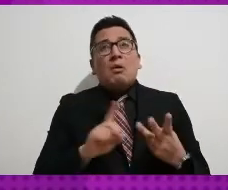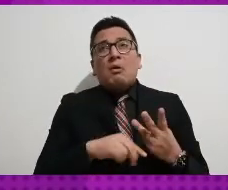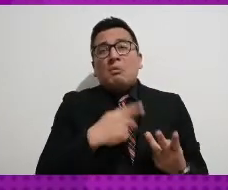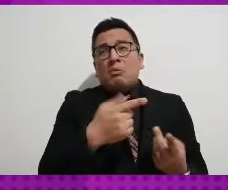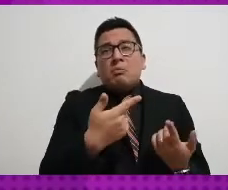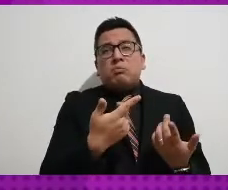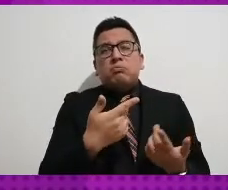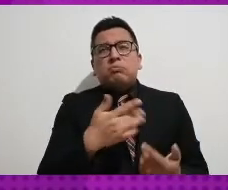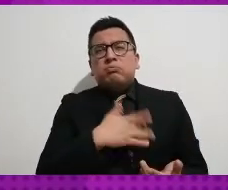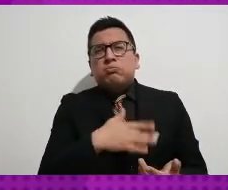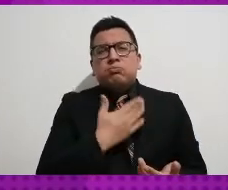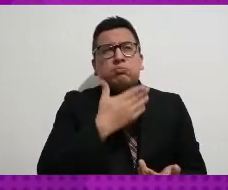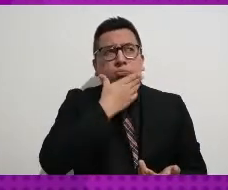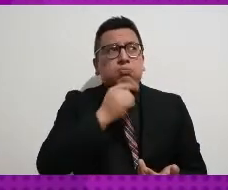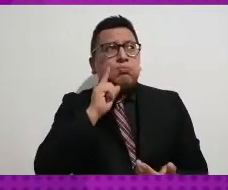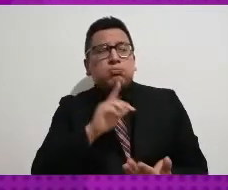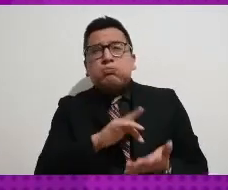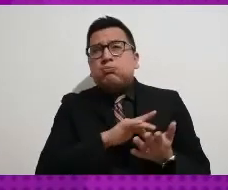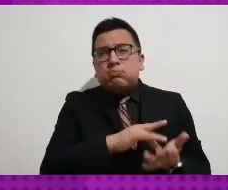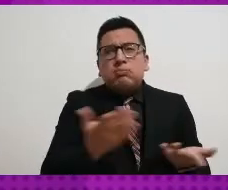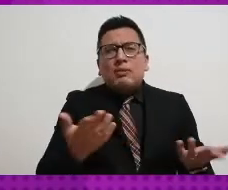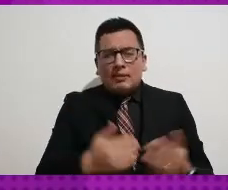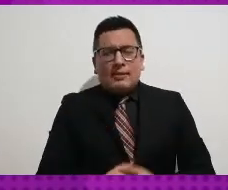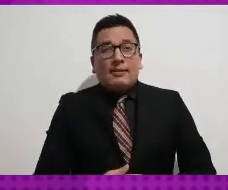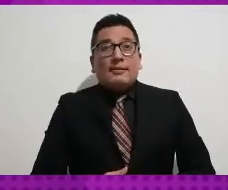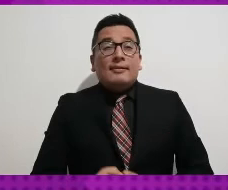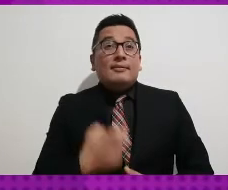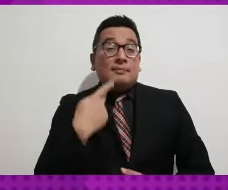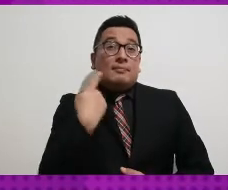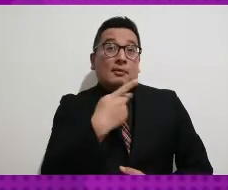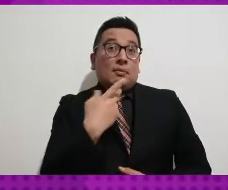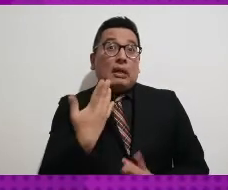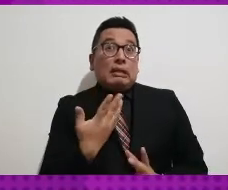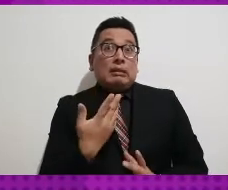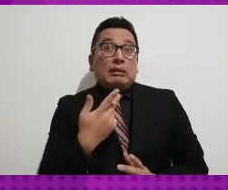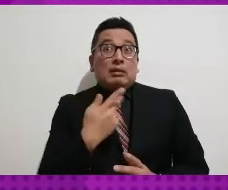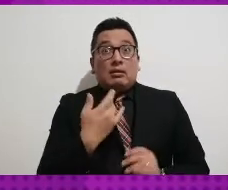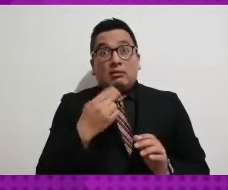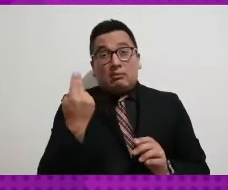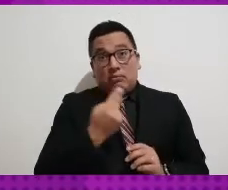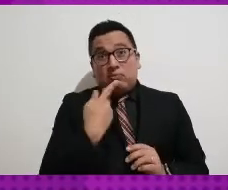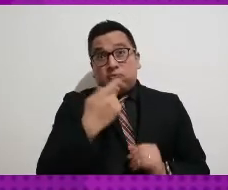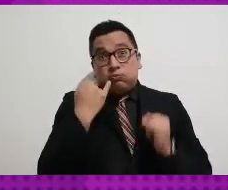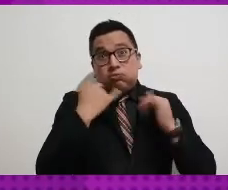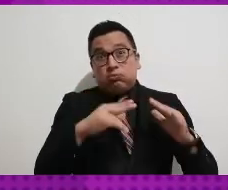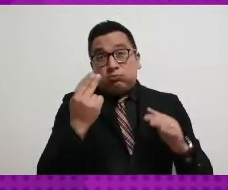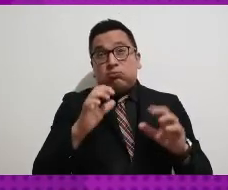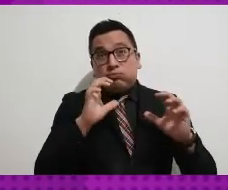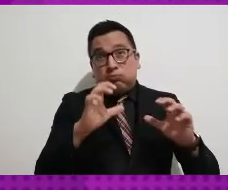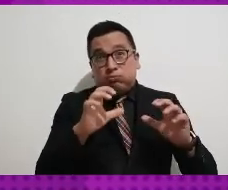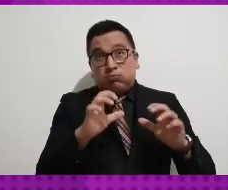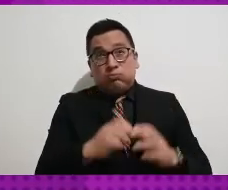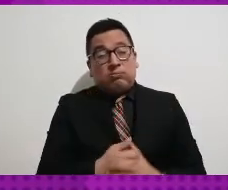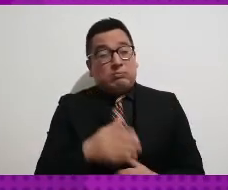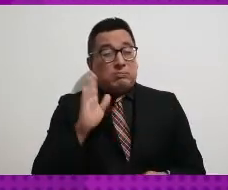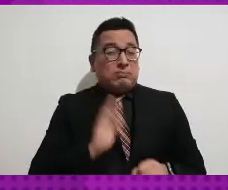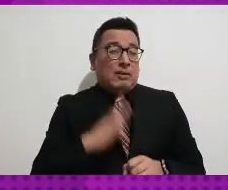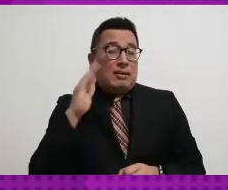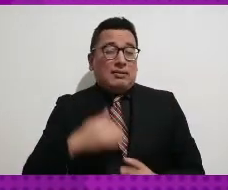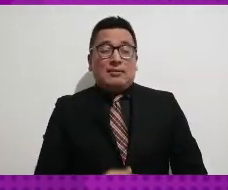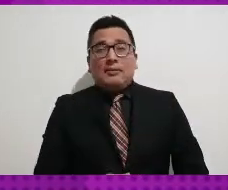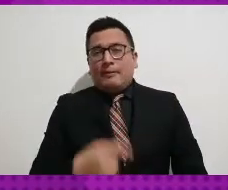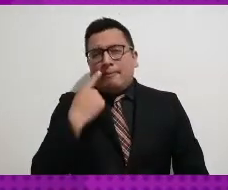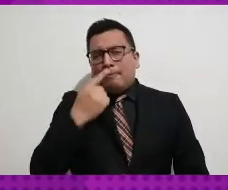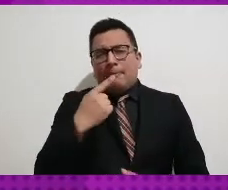tus preferencias sexuales, también son datos personales sensibles. ¿Y a qué me refiero con sensibles? Que requieren una doble protección.